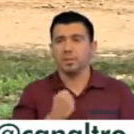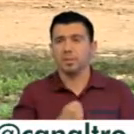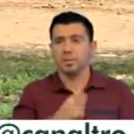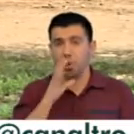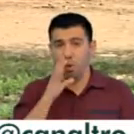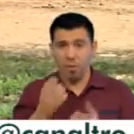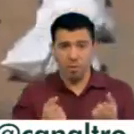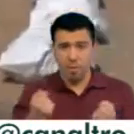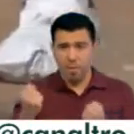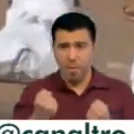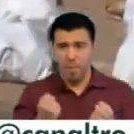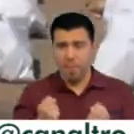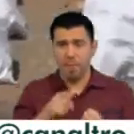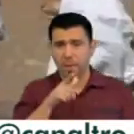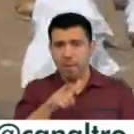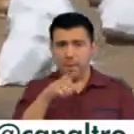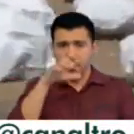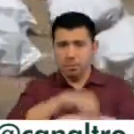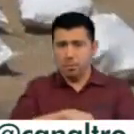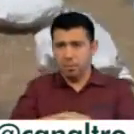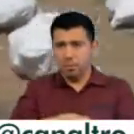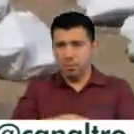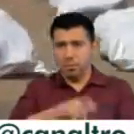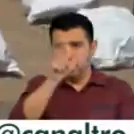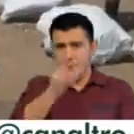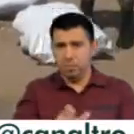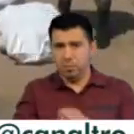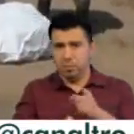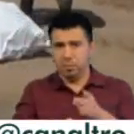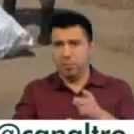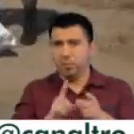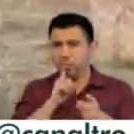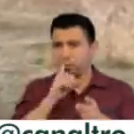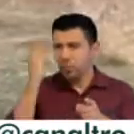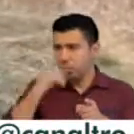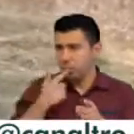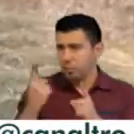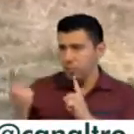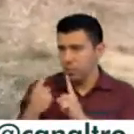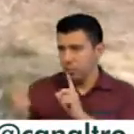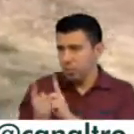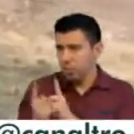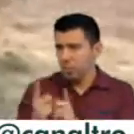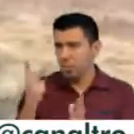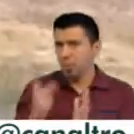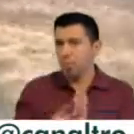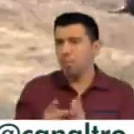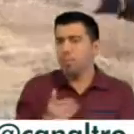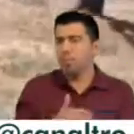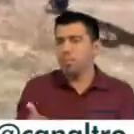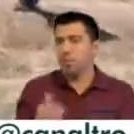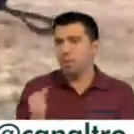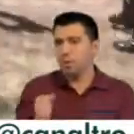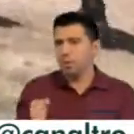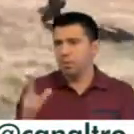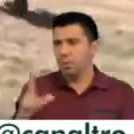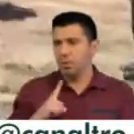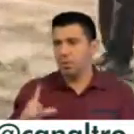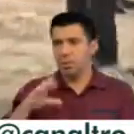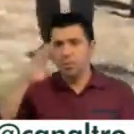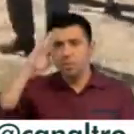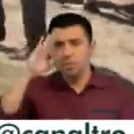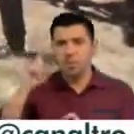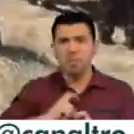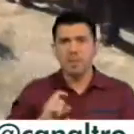conductor, quien fue la única persona capturada en este momento, le habría ofrecido cerca de 2.000 millones de pesos al militar quien lideraba